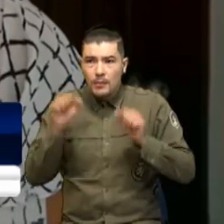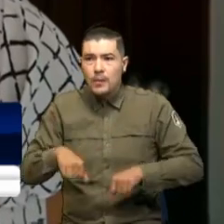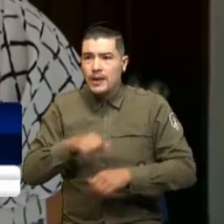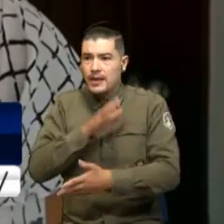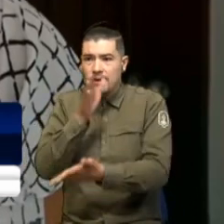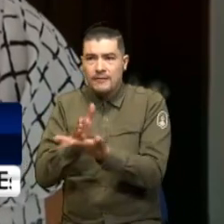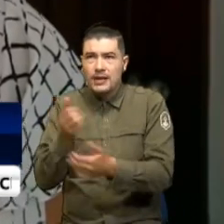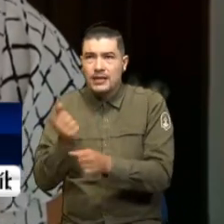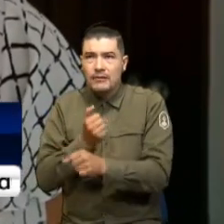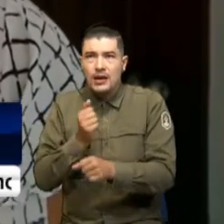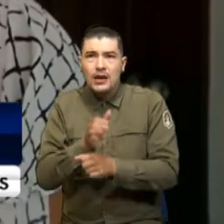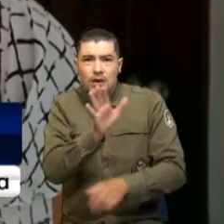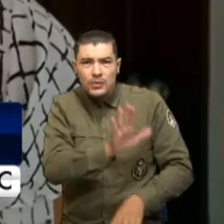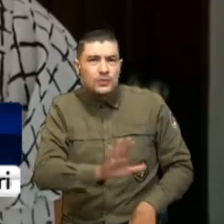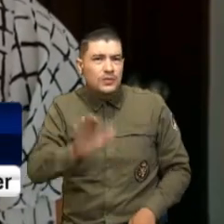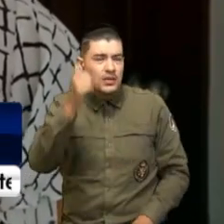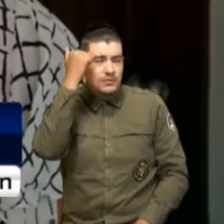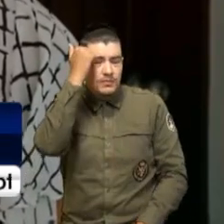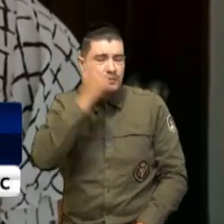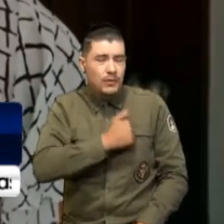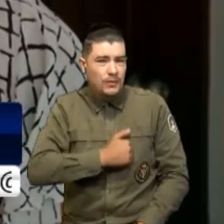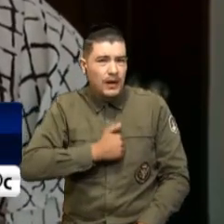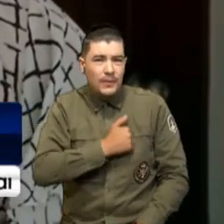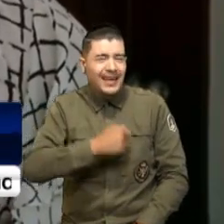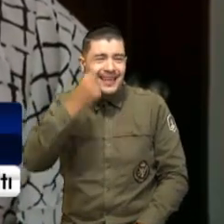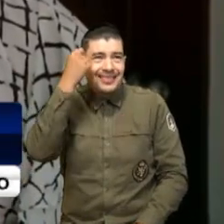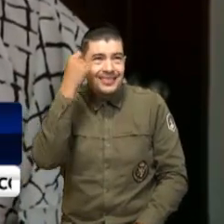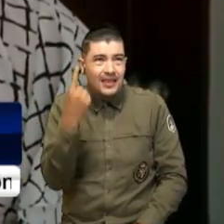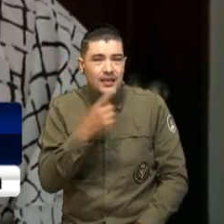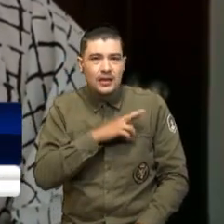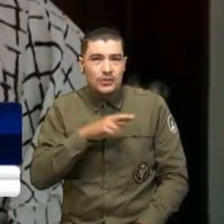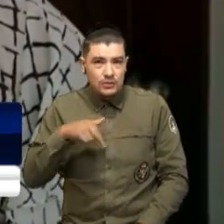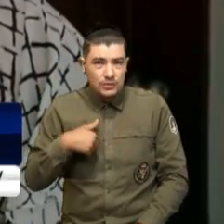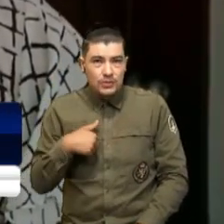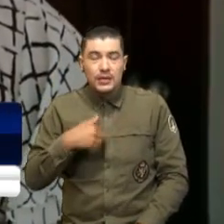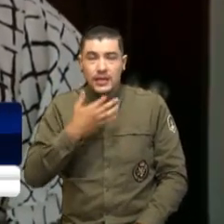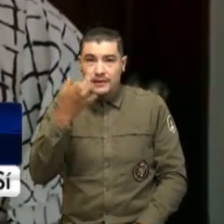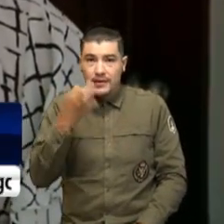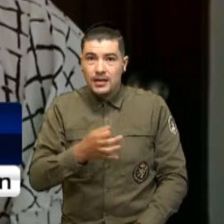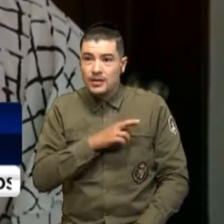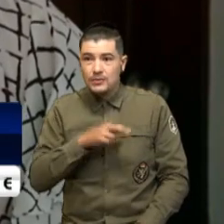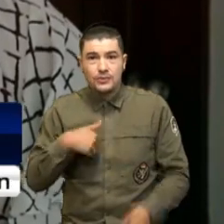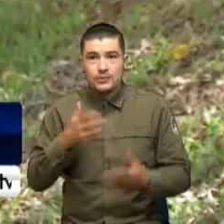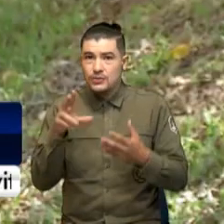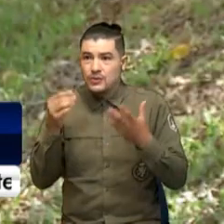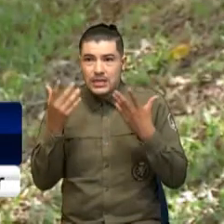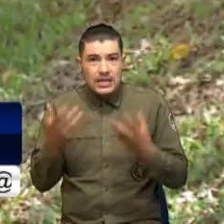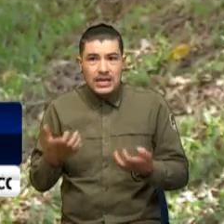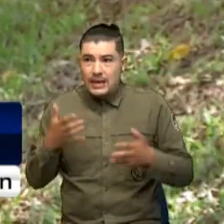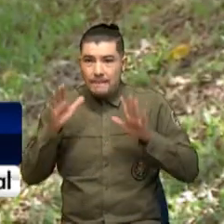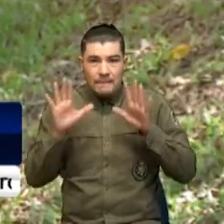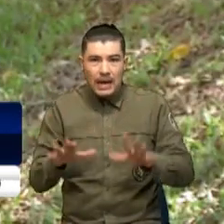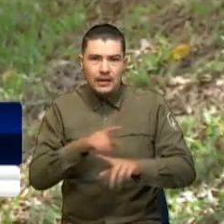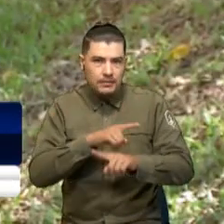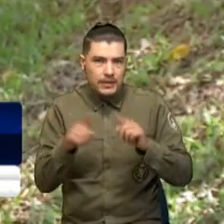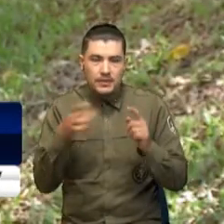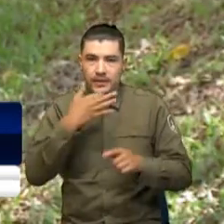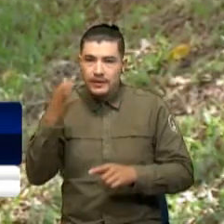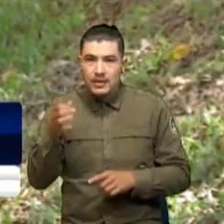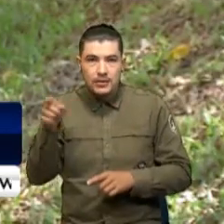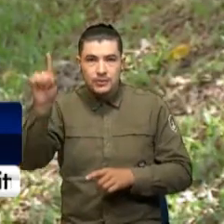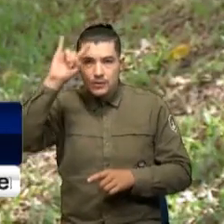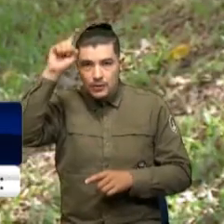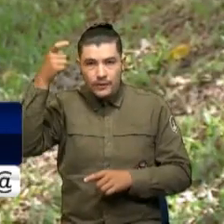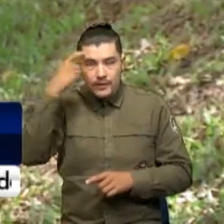ni ustedes en sus tres pongas en los en los zapatos de nosotros y de verdad que nosotros no quisiéramos llegar a estos extremos una